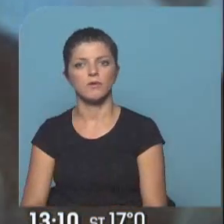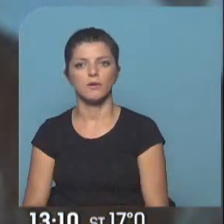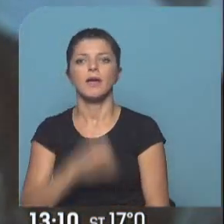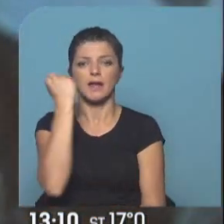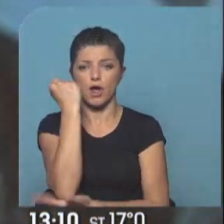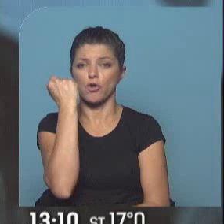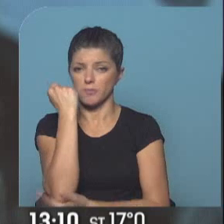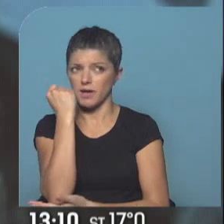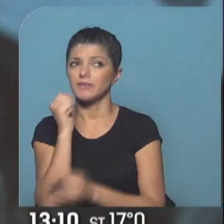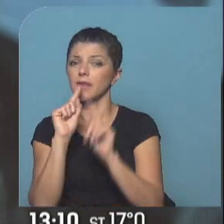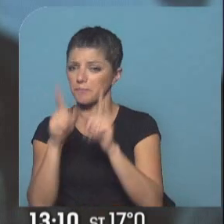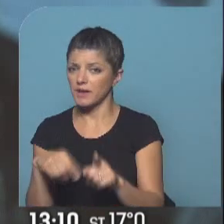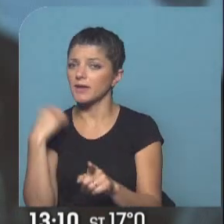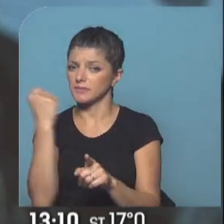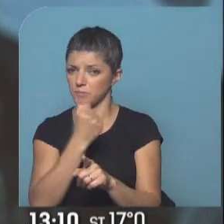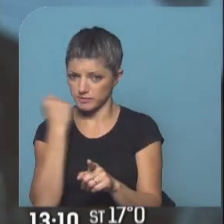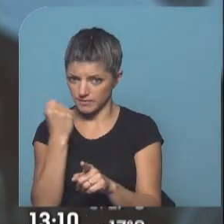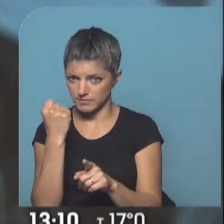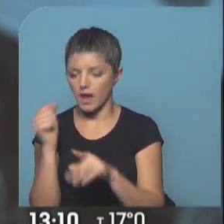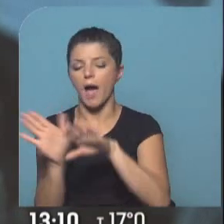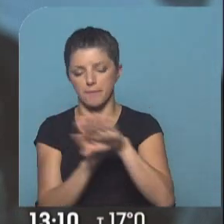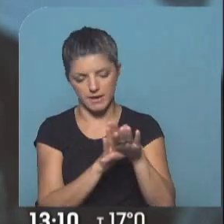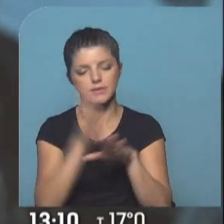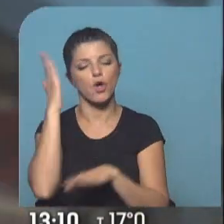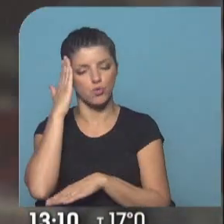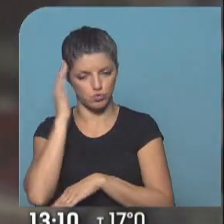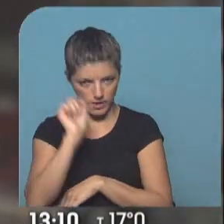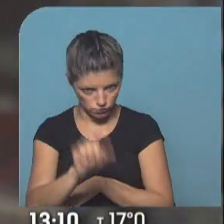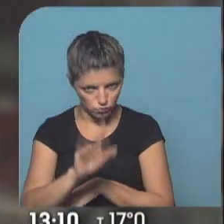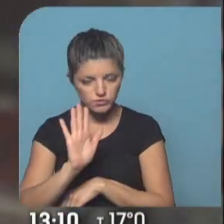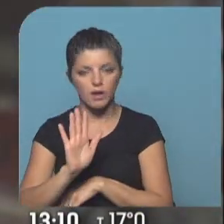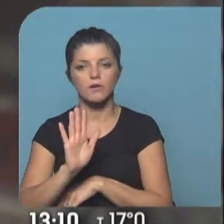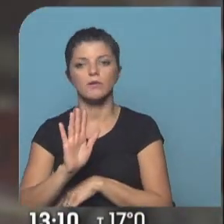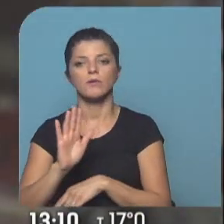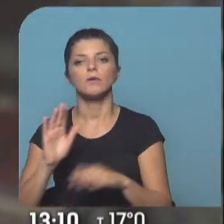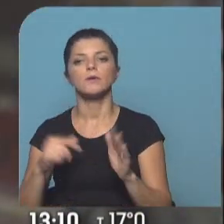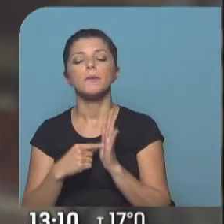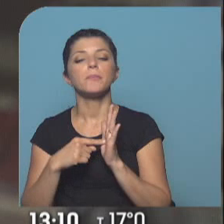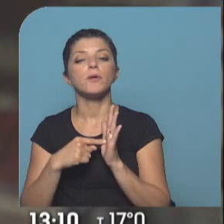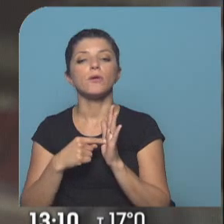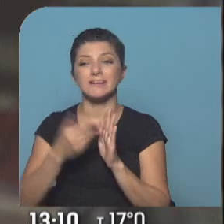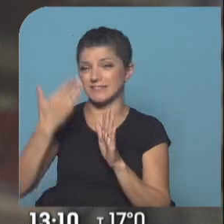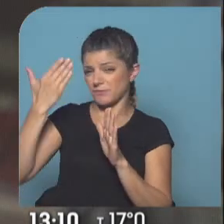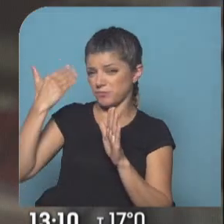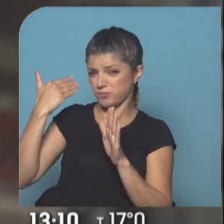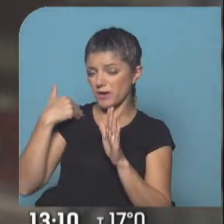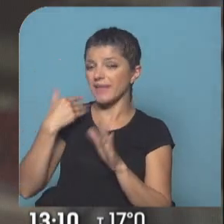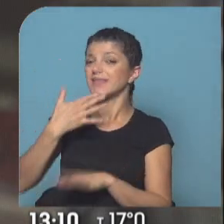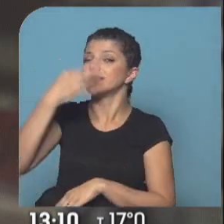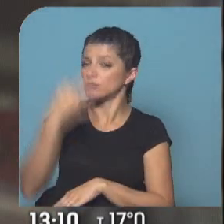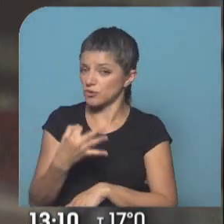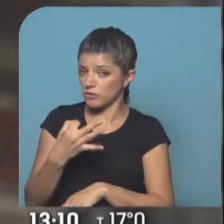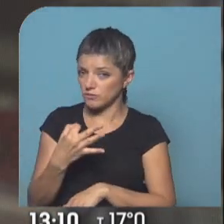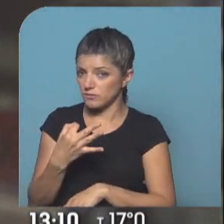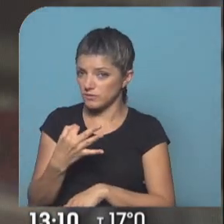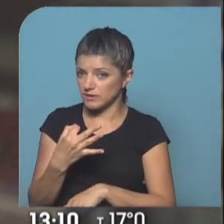económico, pese a toda la identidad cultural del pueblo catalán y demás, pero que en sus orígenes hay una decisión y un no